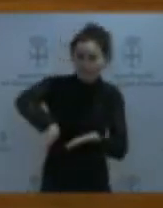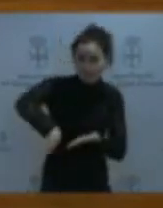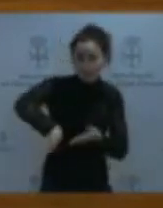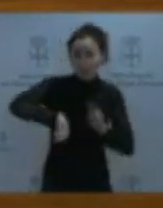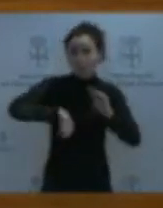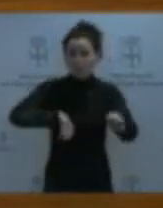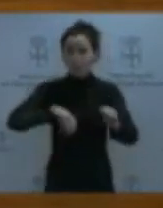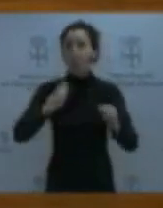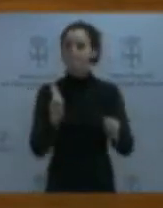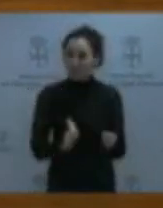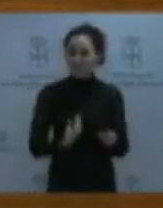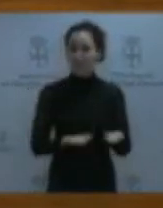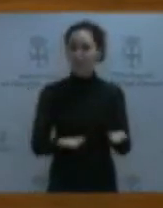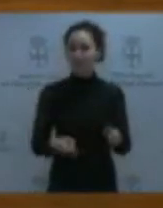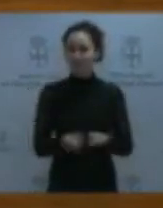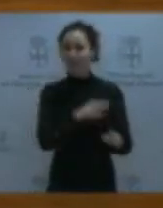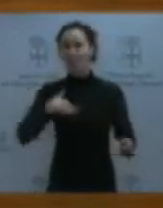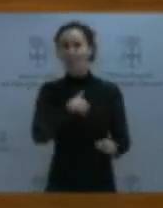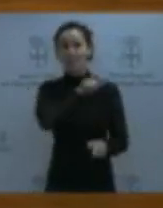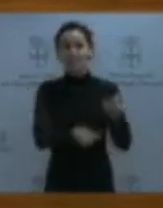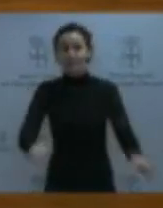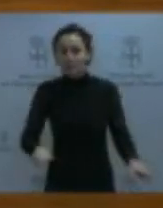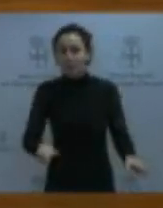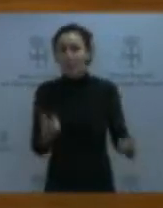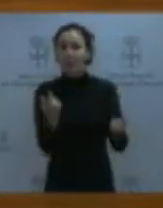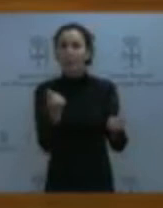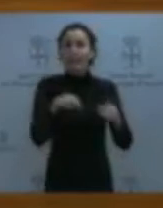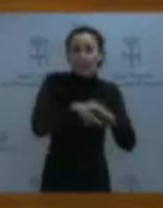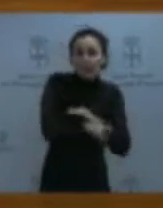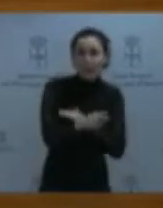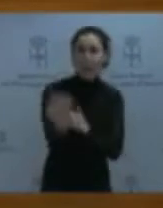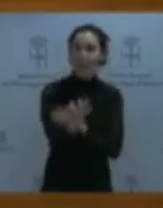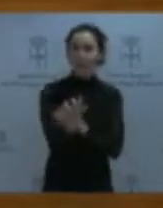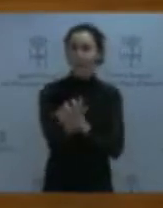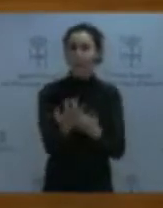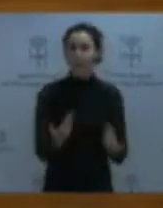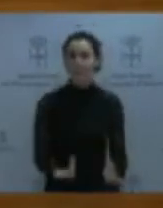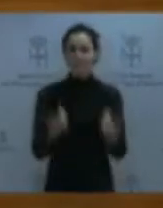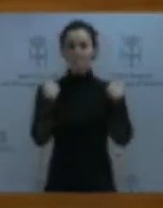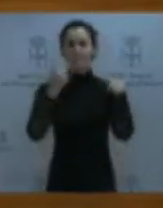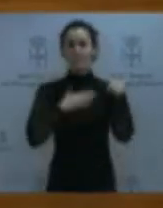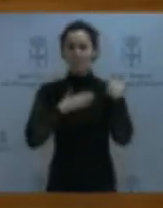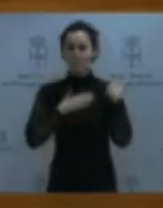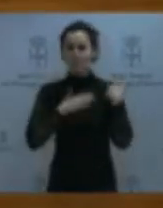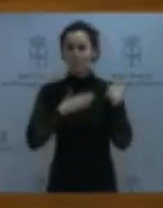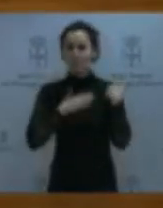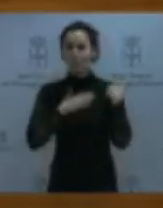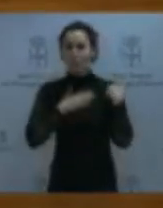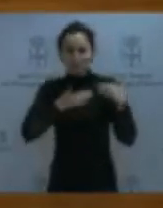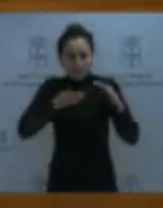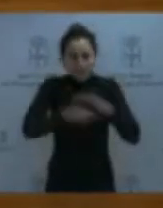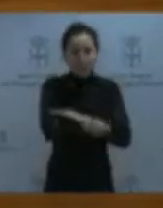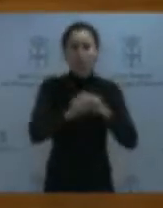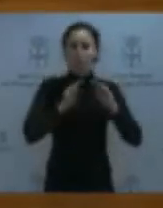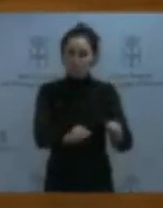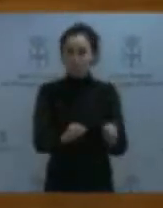pagar en este caso, como ciudadanos, hay que tener unos recursos que dependen de nosotros y dependen del sistema de financiación. Y ahí es donde no acabo yo de